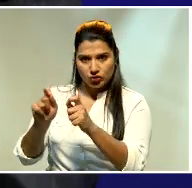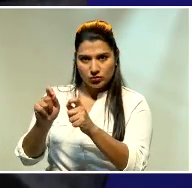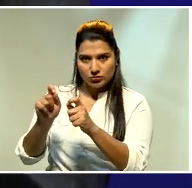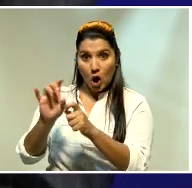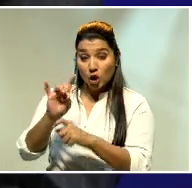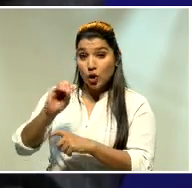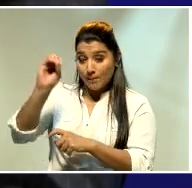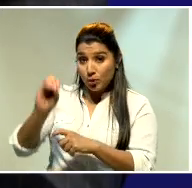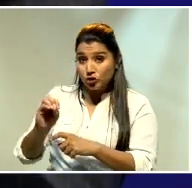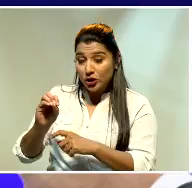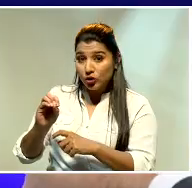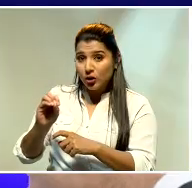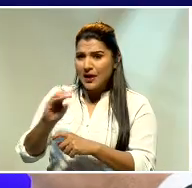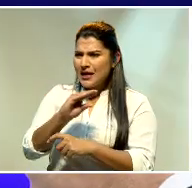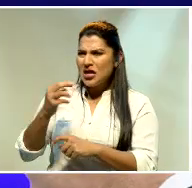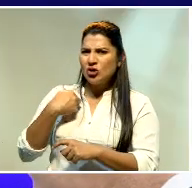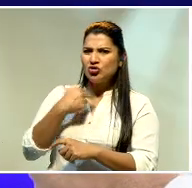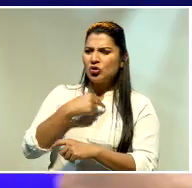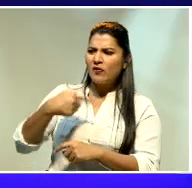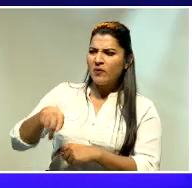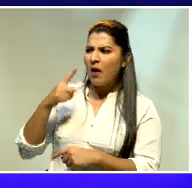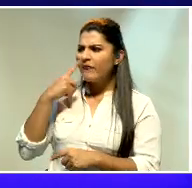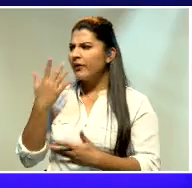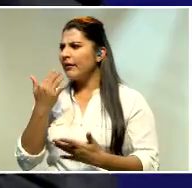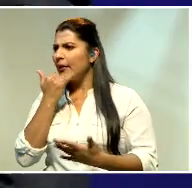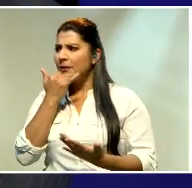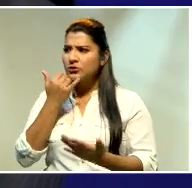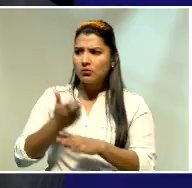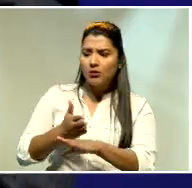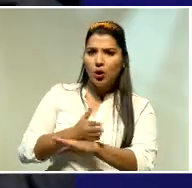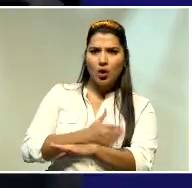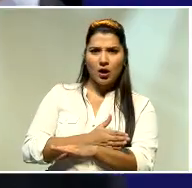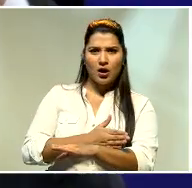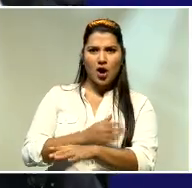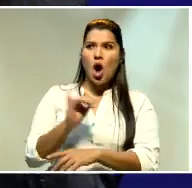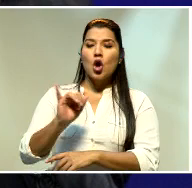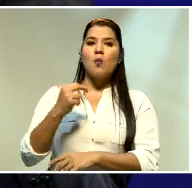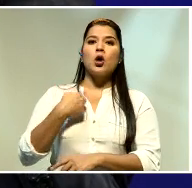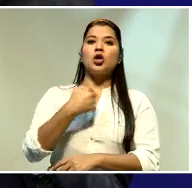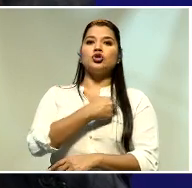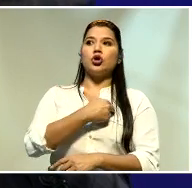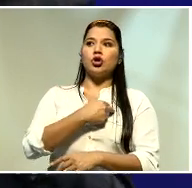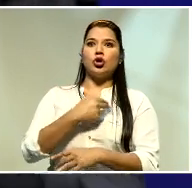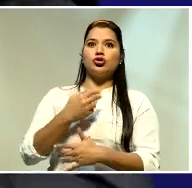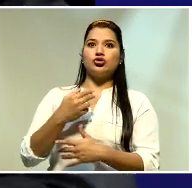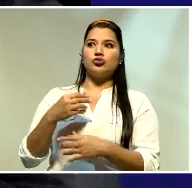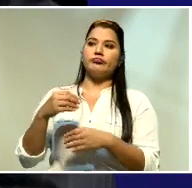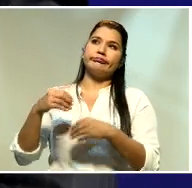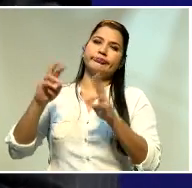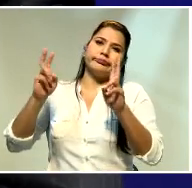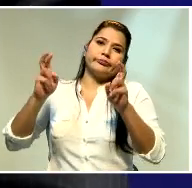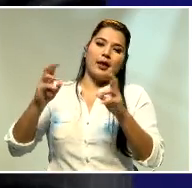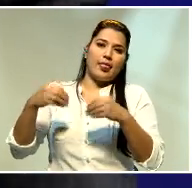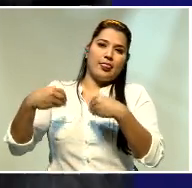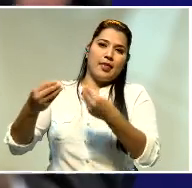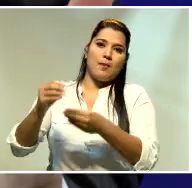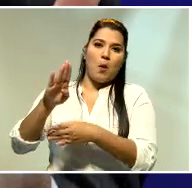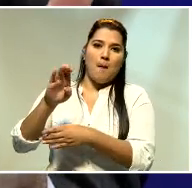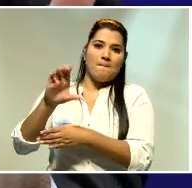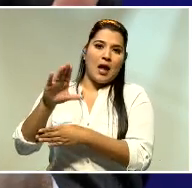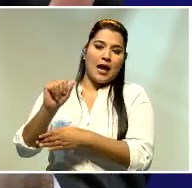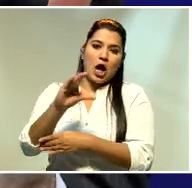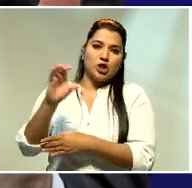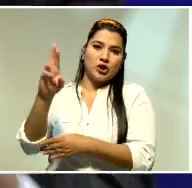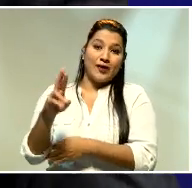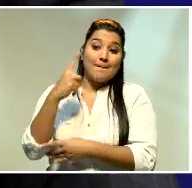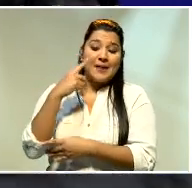y fuimos a ver los resultados. Eso fue como que becamos al país para que tuviera una excelente